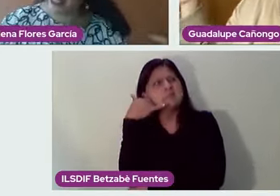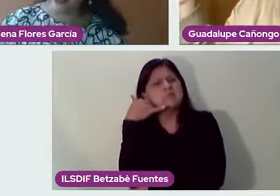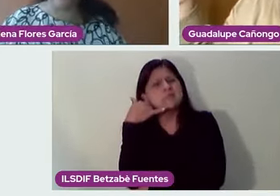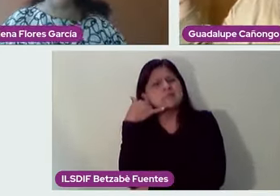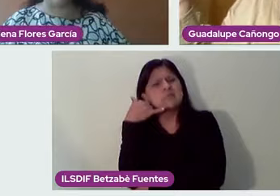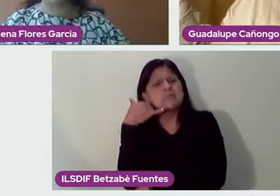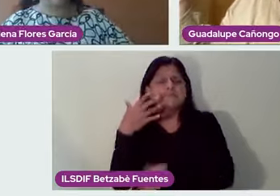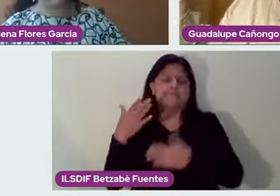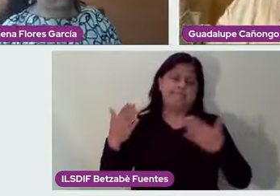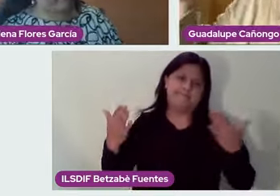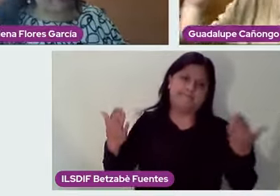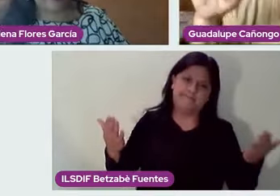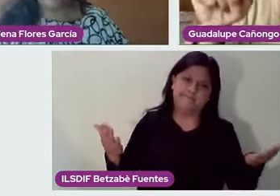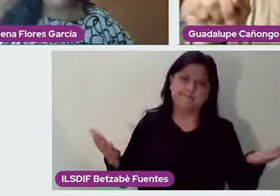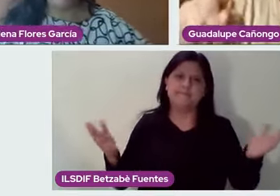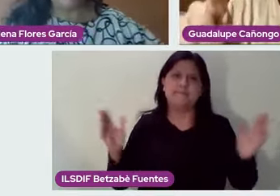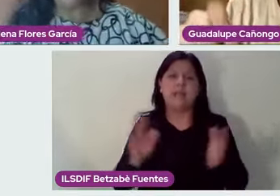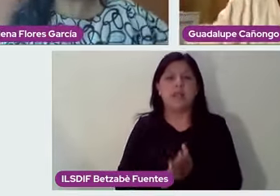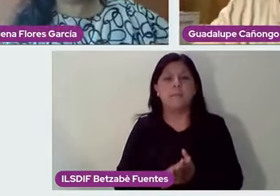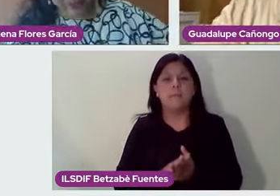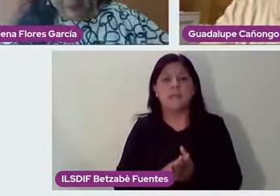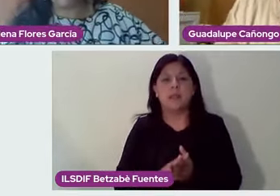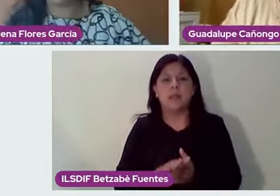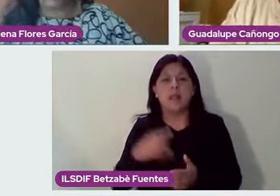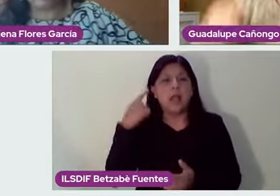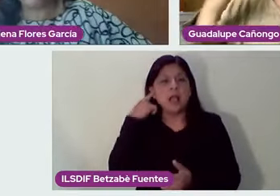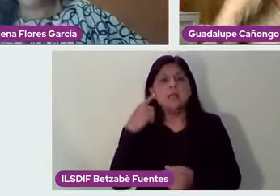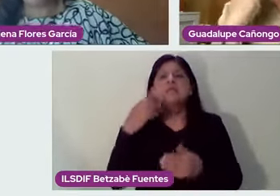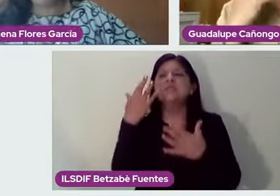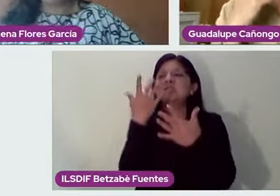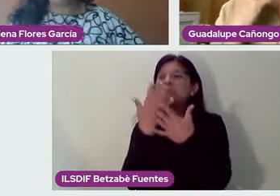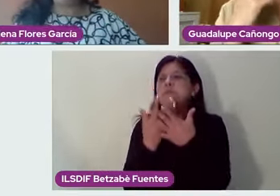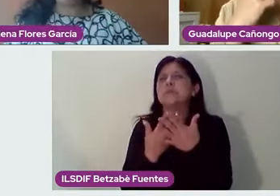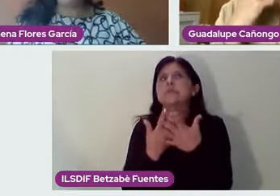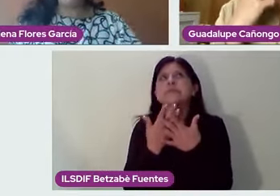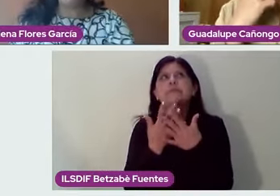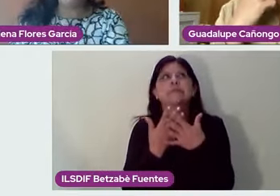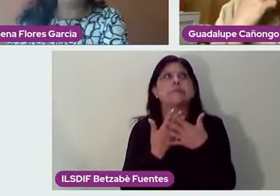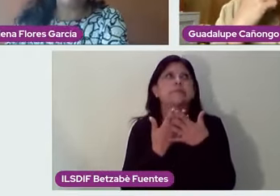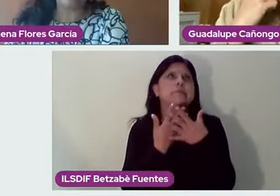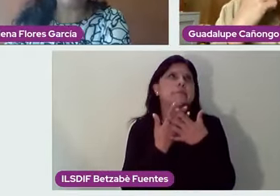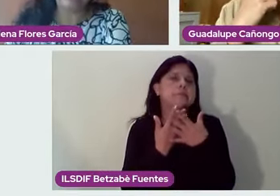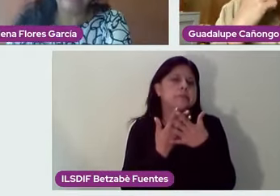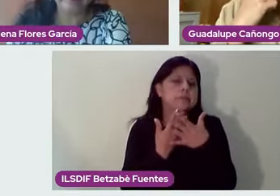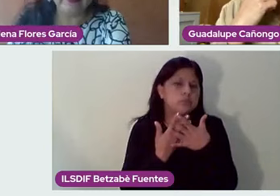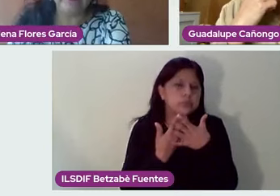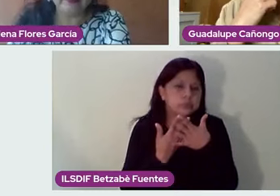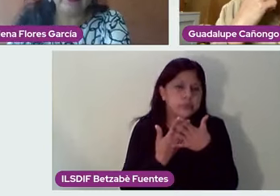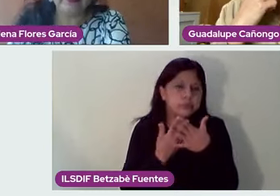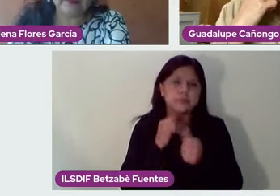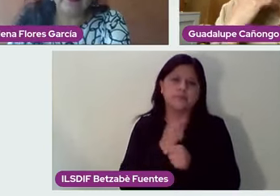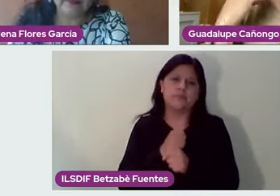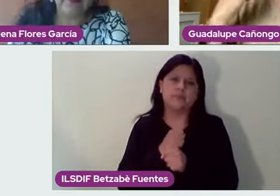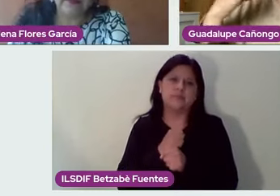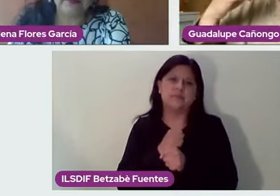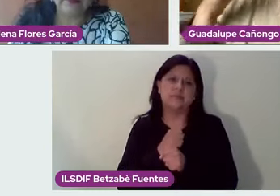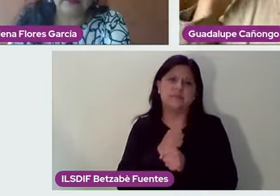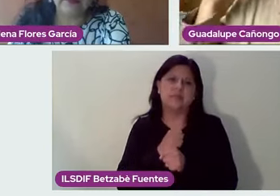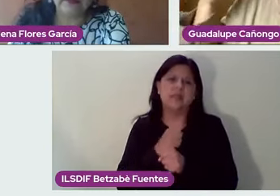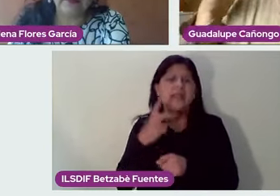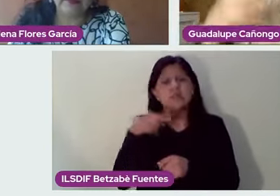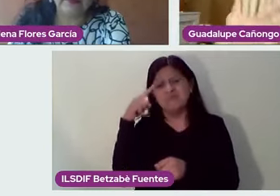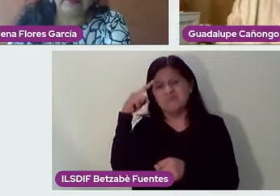y la musiquita, no se olviden de la musiquita. La musiquita, claro. Así como no. A lo mejor no escucho adecuadamente, ¿no? A lo